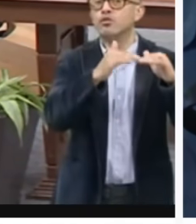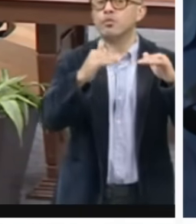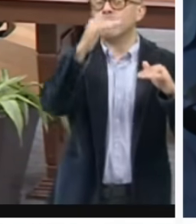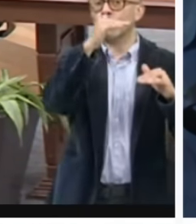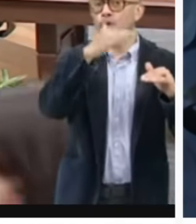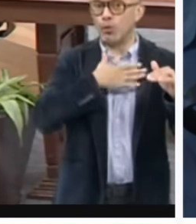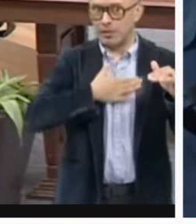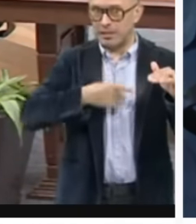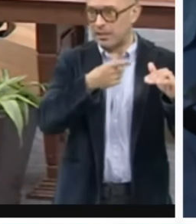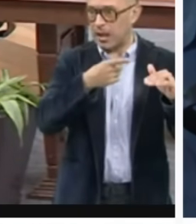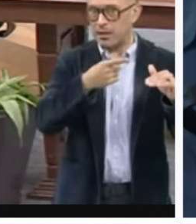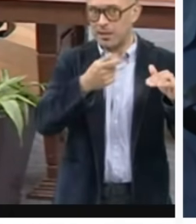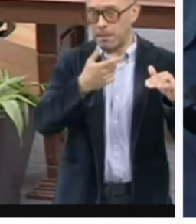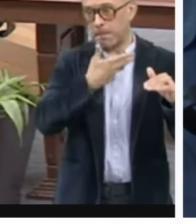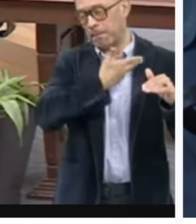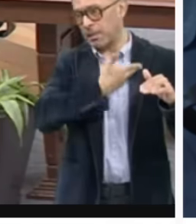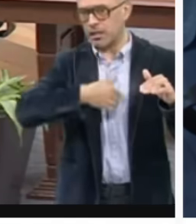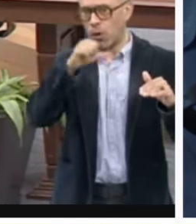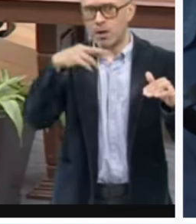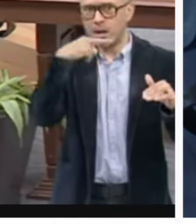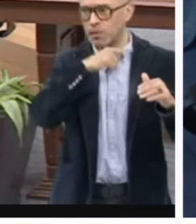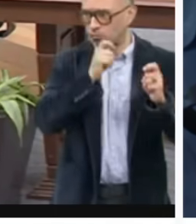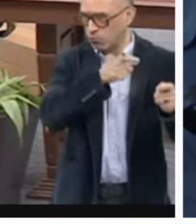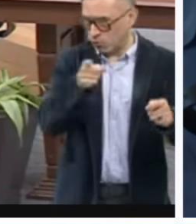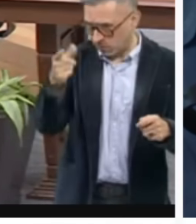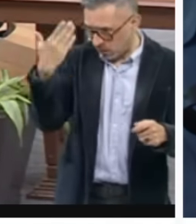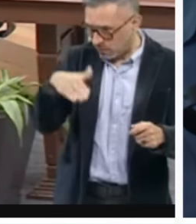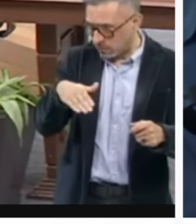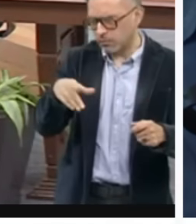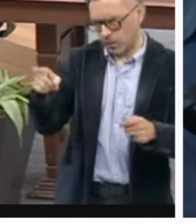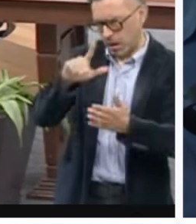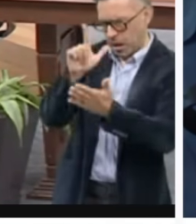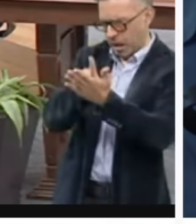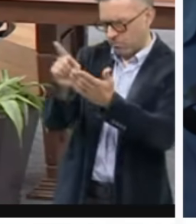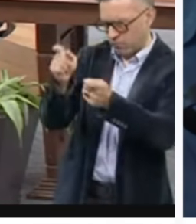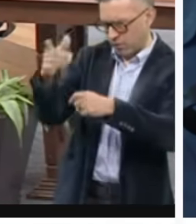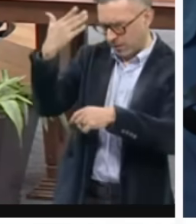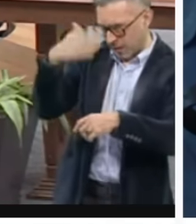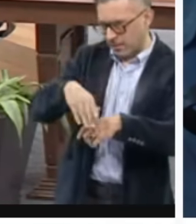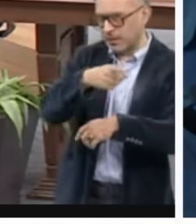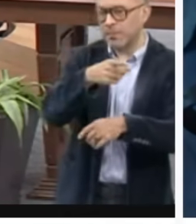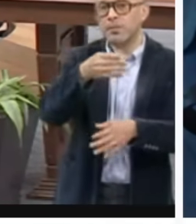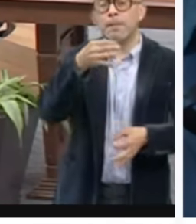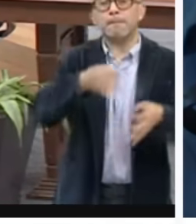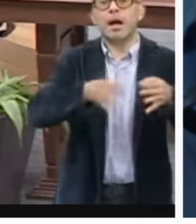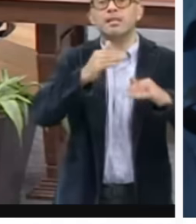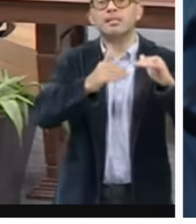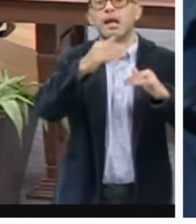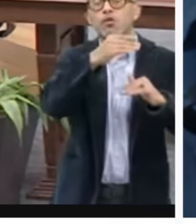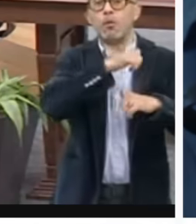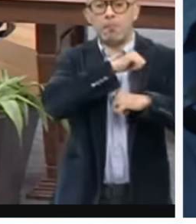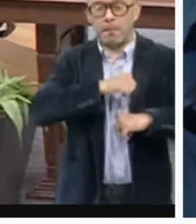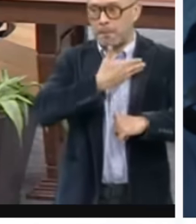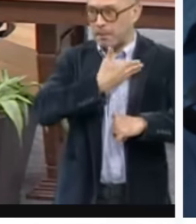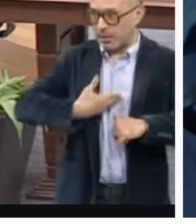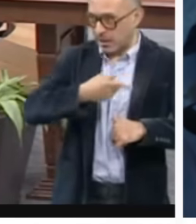usted conoce la ley, sabe también que no es posible que un magistrado en funciones y más de presidente pueda ocupar